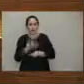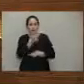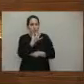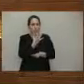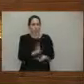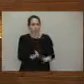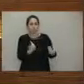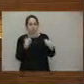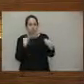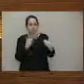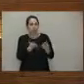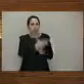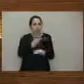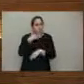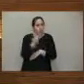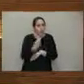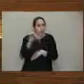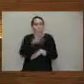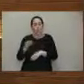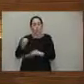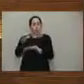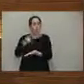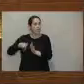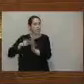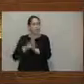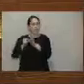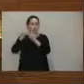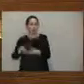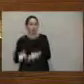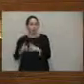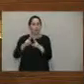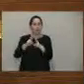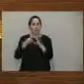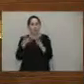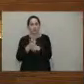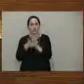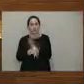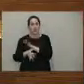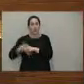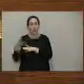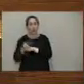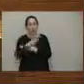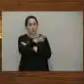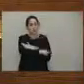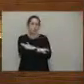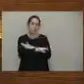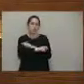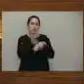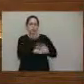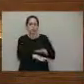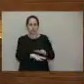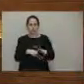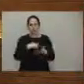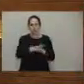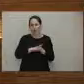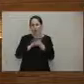probablemente desconocían o, por el contrario, renunciar a la totalidad de la herencia y, con ello, a las obligaciones contraídas por el fallecido. Y yo no estoy hablando